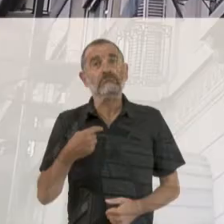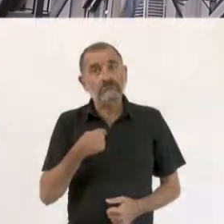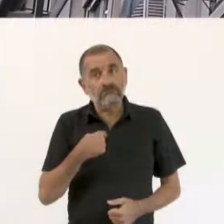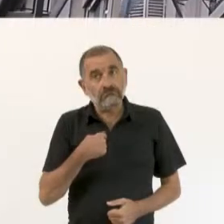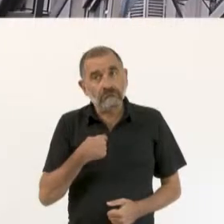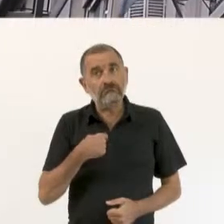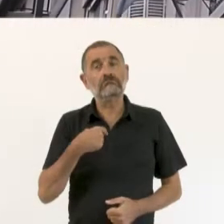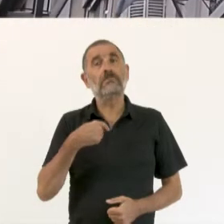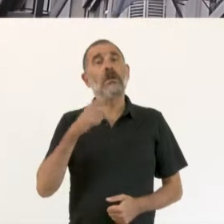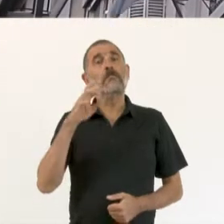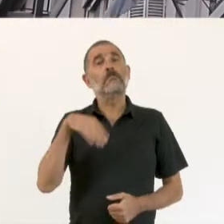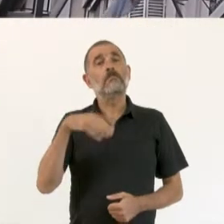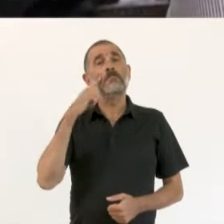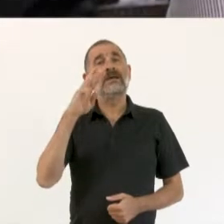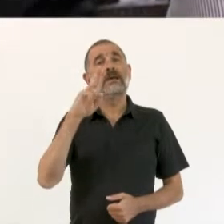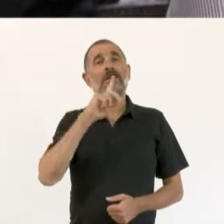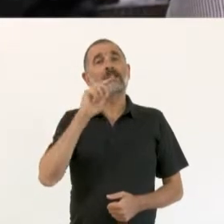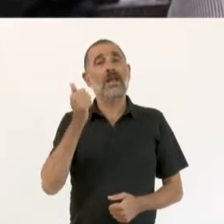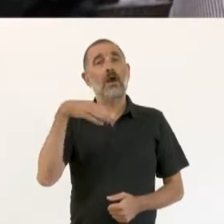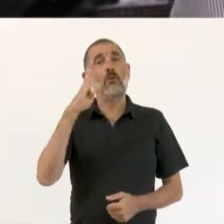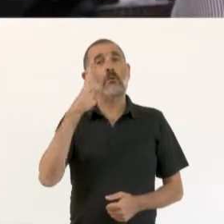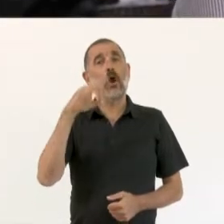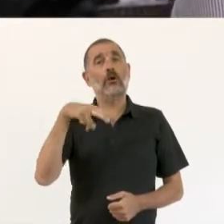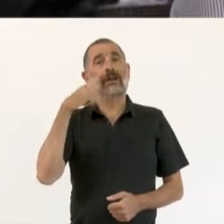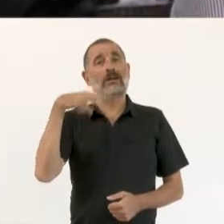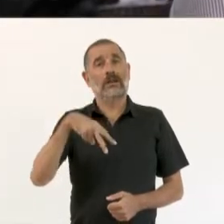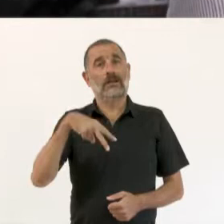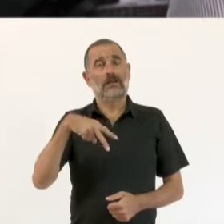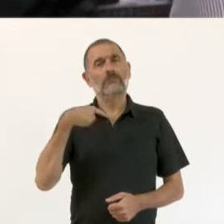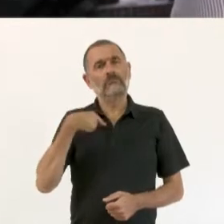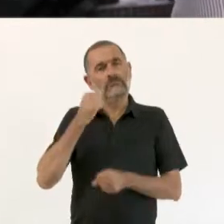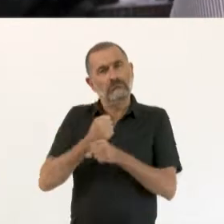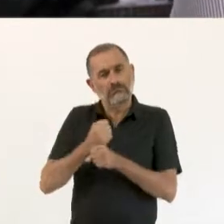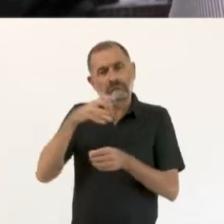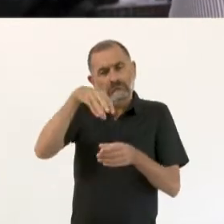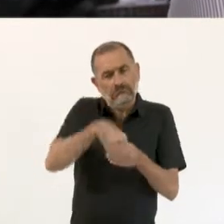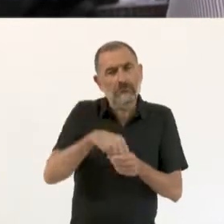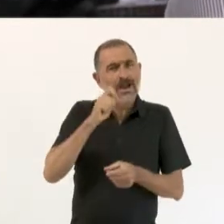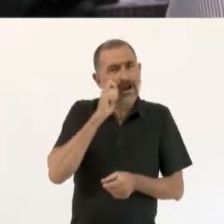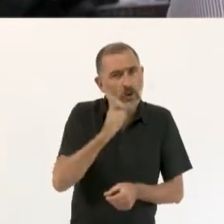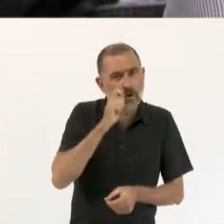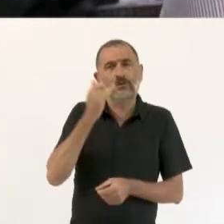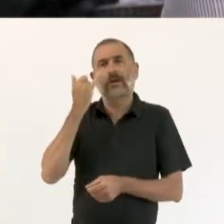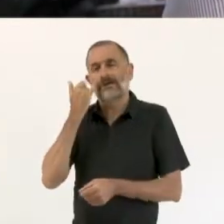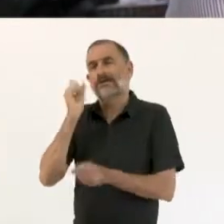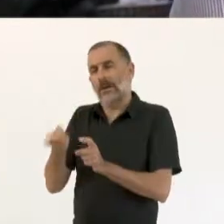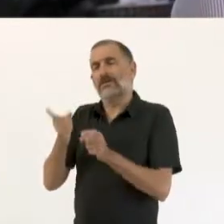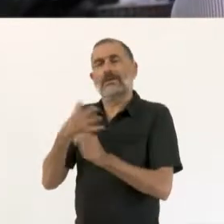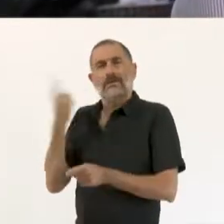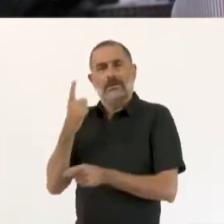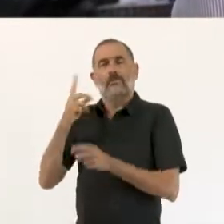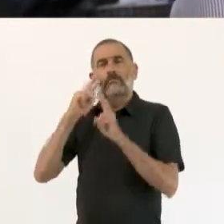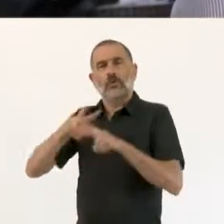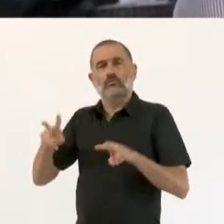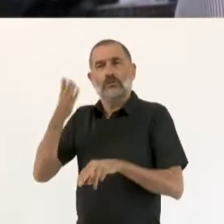Yo soy Mirta Bonín, soy arqueóloga y museóloga. Estudié en el Museo de La Plata arqueología y después hice mi posgrado